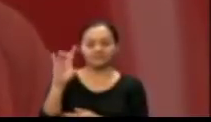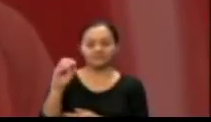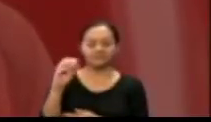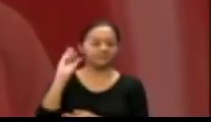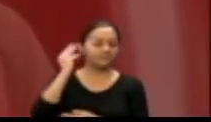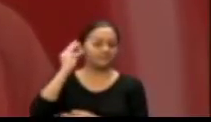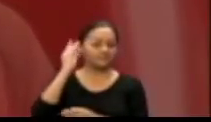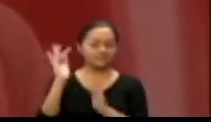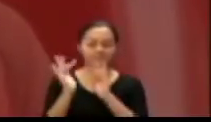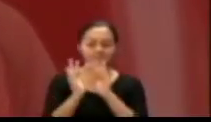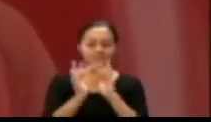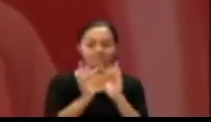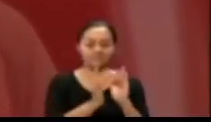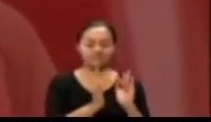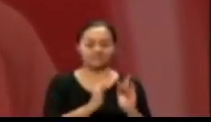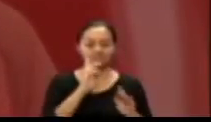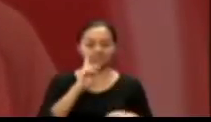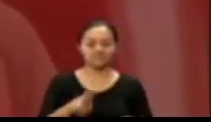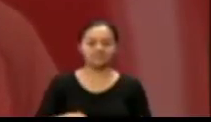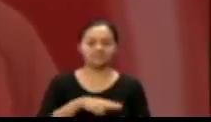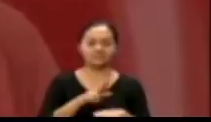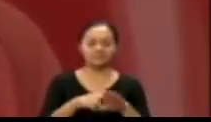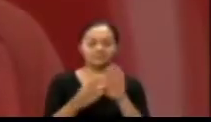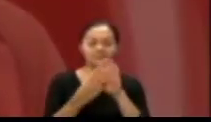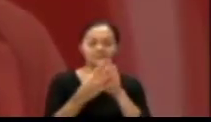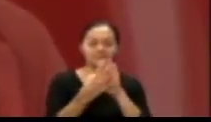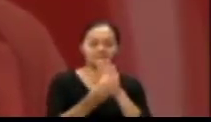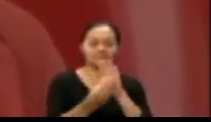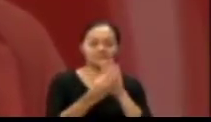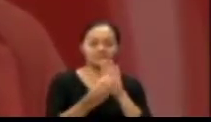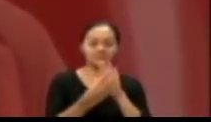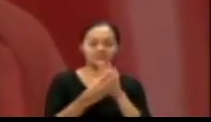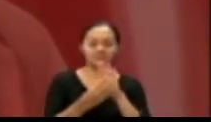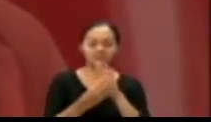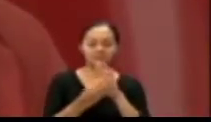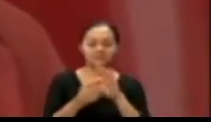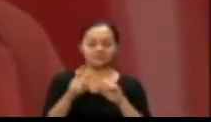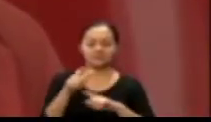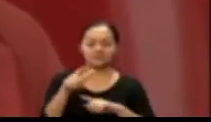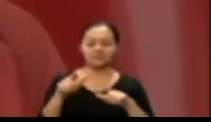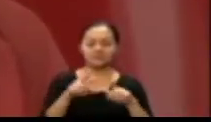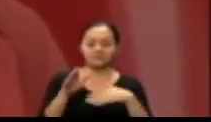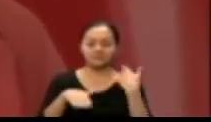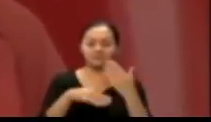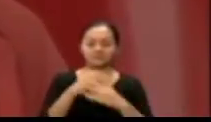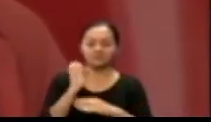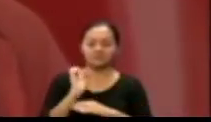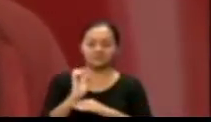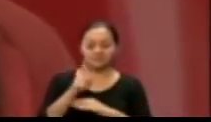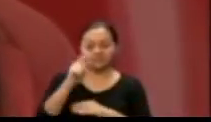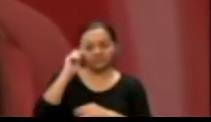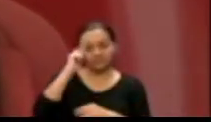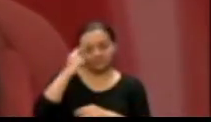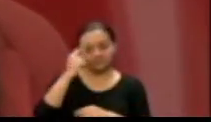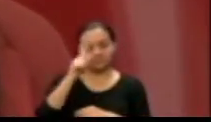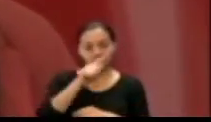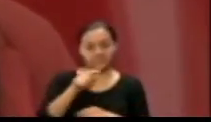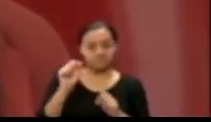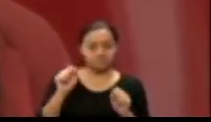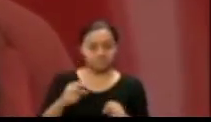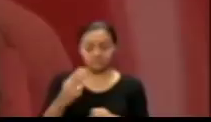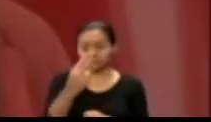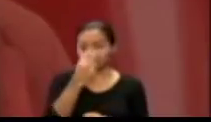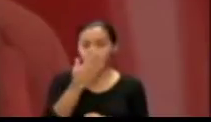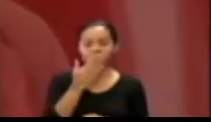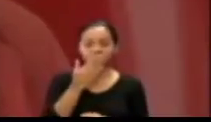280 radios que a nivel nacional nos retransmiten y nos permiten llegar a cada rincón de esta patria. Recuerde que usted también nos puede ver a